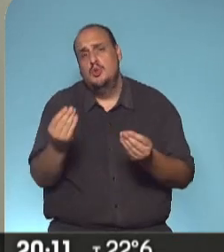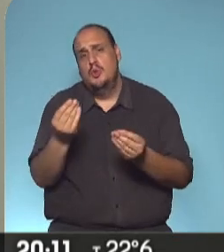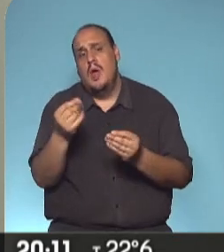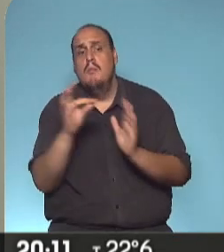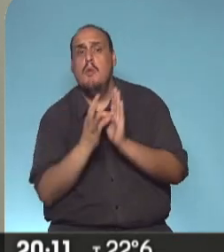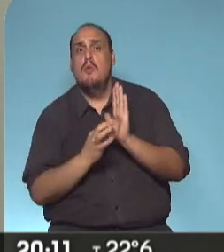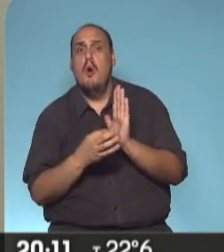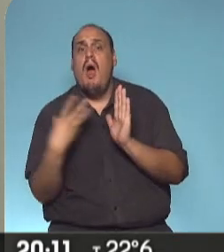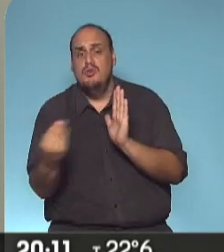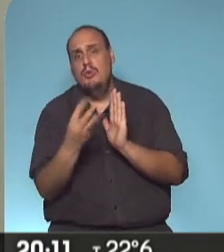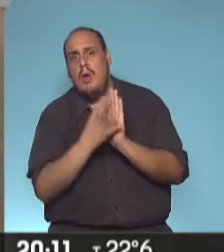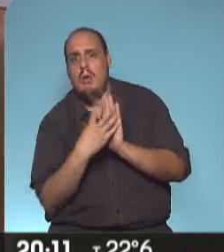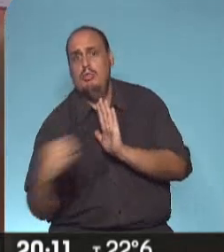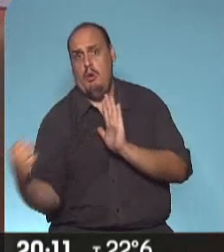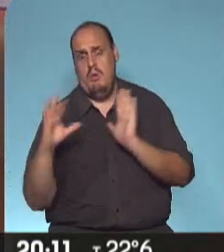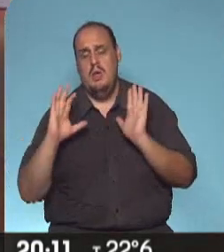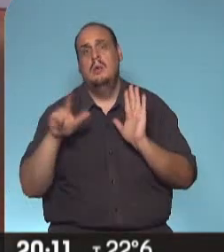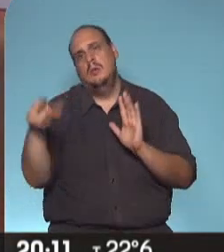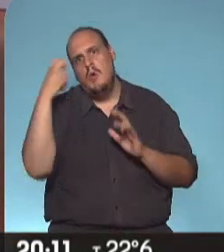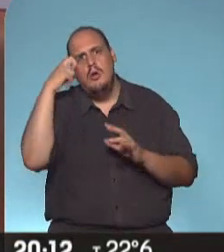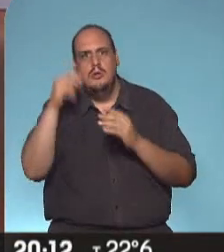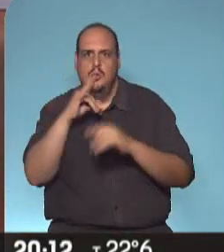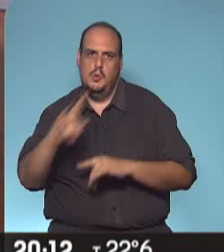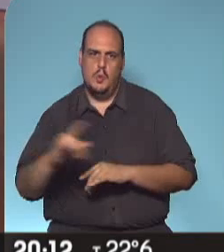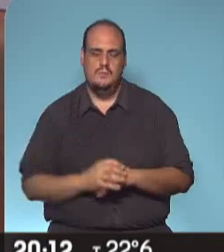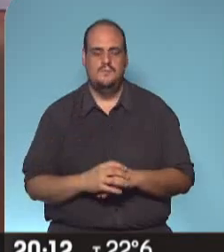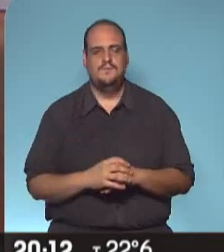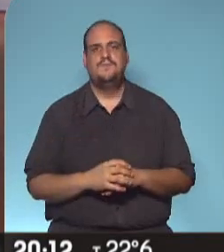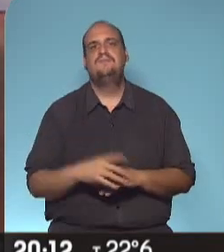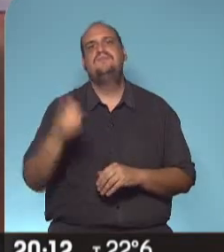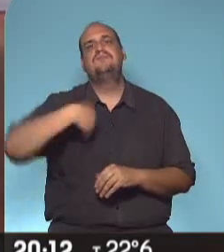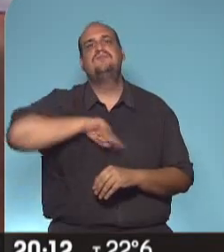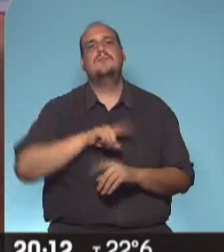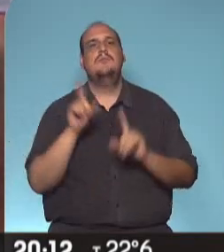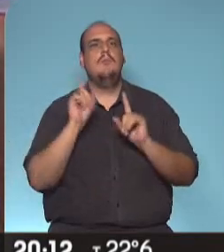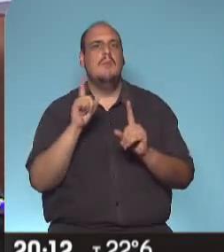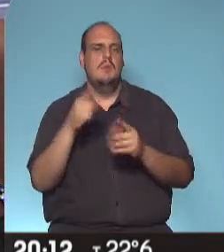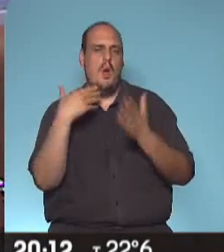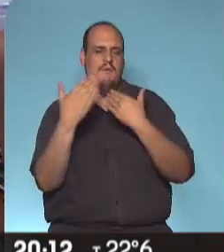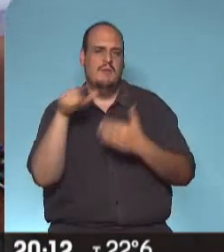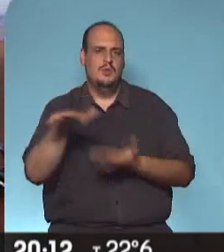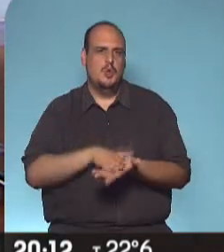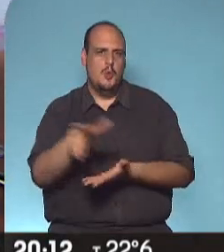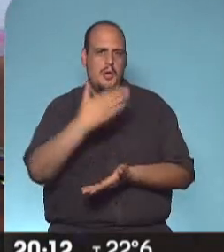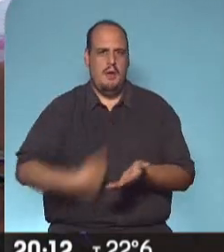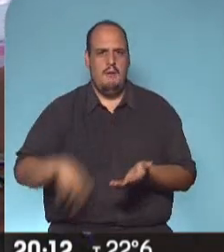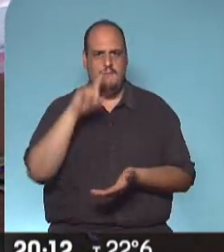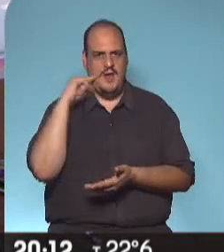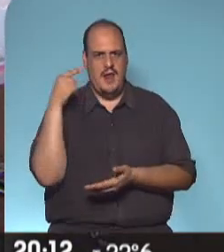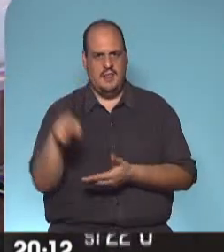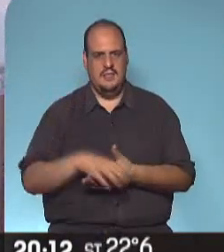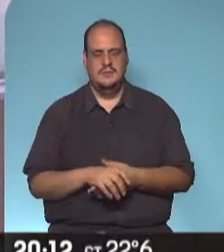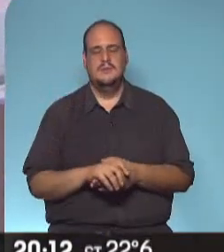resto que el congreso actúa vamos cronológicamente con lo que recién veíamos y escuchábamos de alberto fernández por un lado